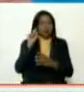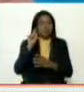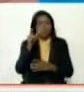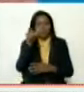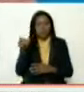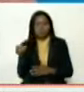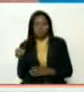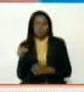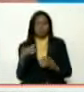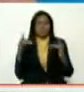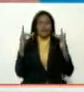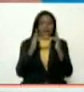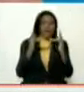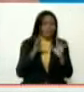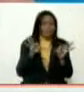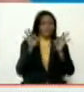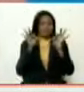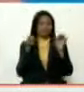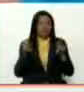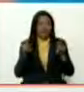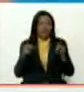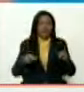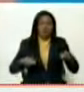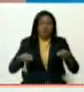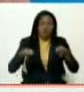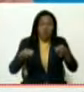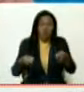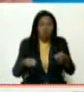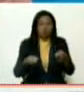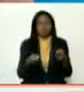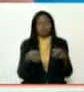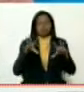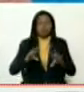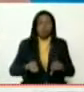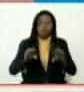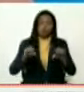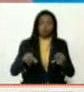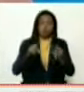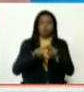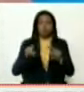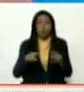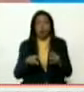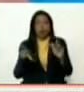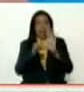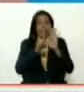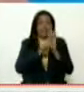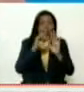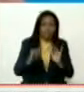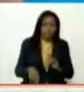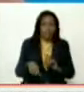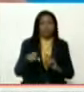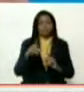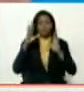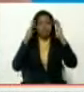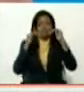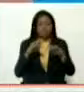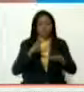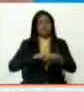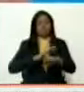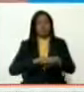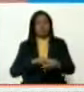una cama clínica, un coche, un colchón, hay también la solicitud en materia legal, en atención médica,